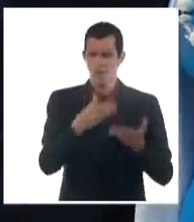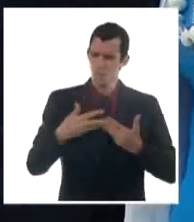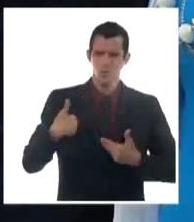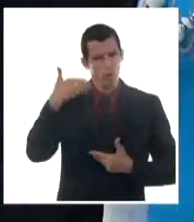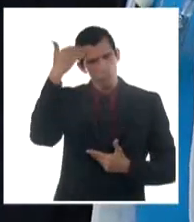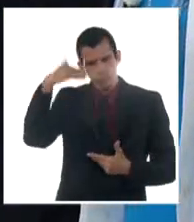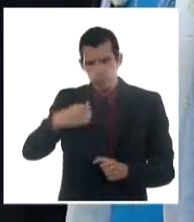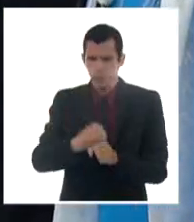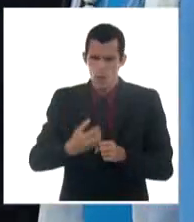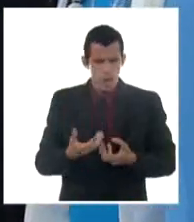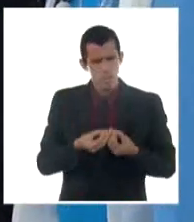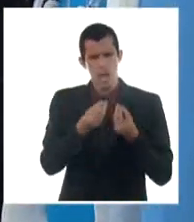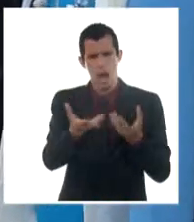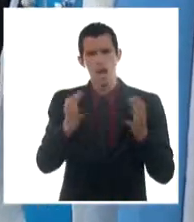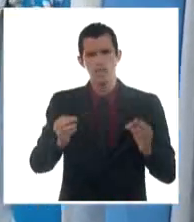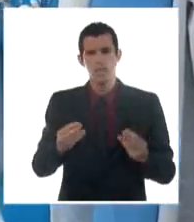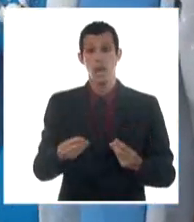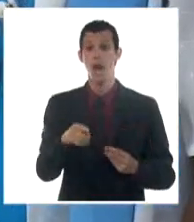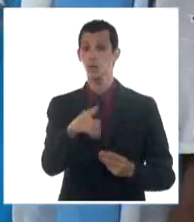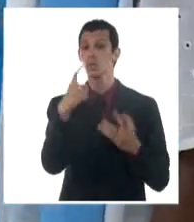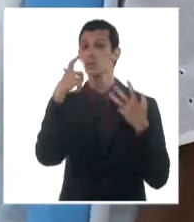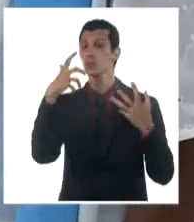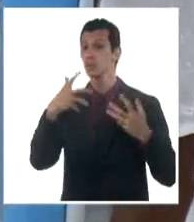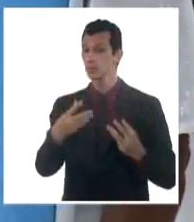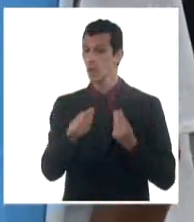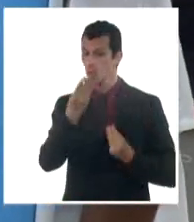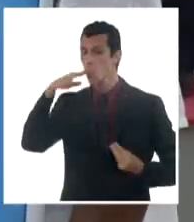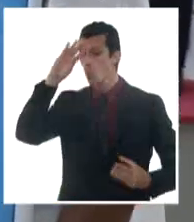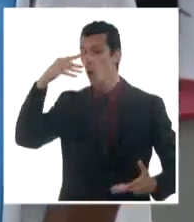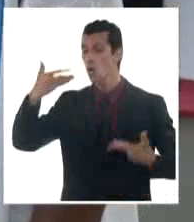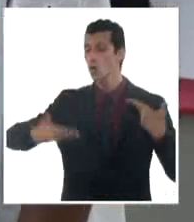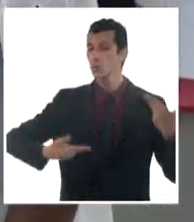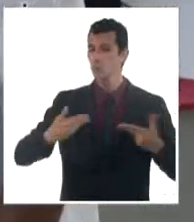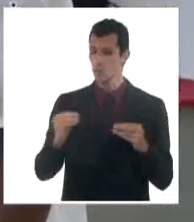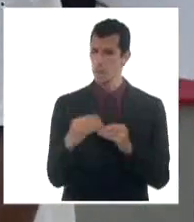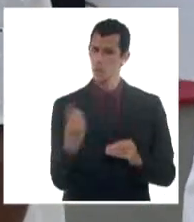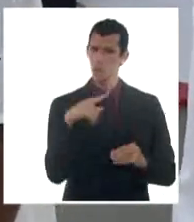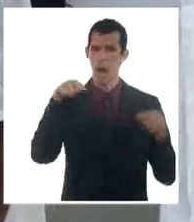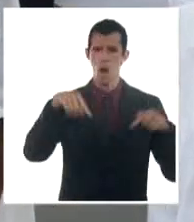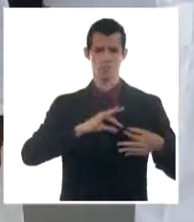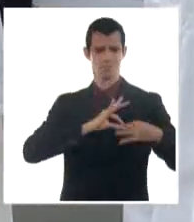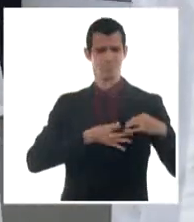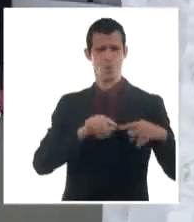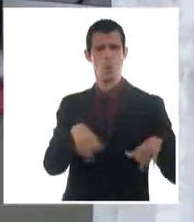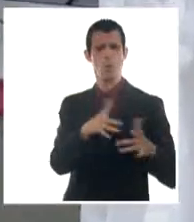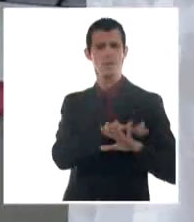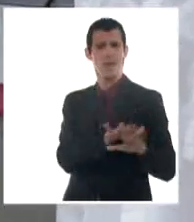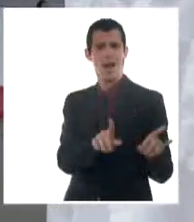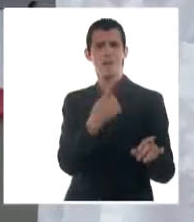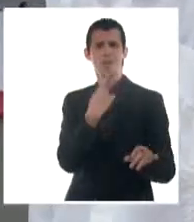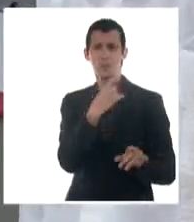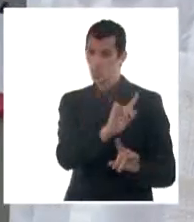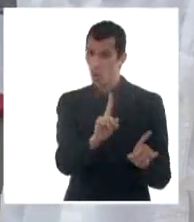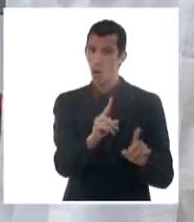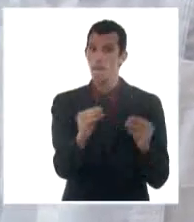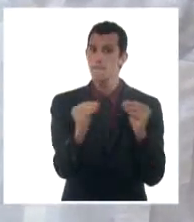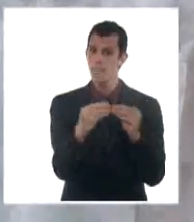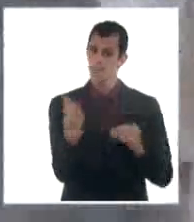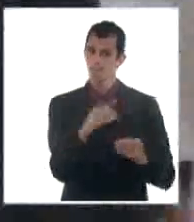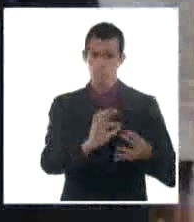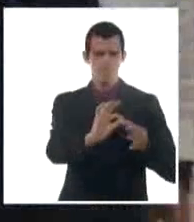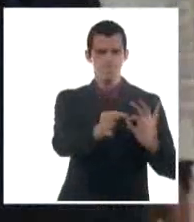desprendimiento que saltan a la patria. Reconocerlos es un mérito y constituye un deber ineludible de